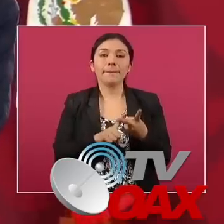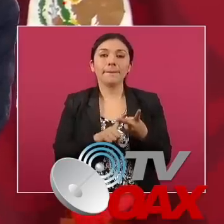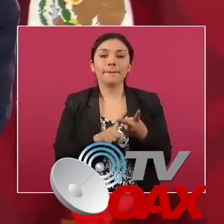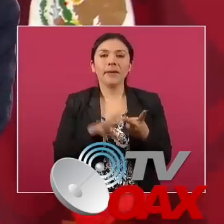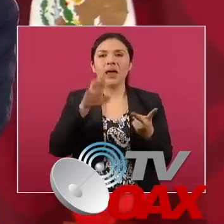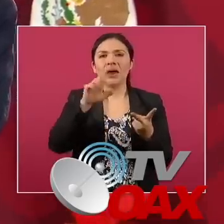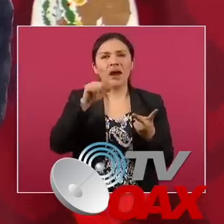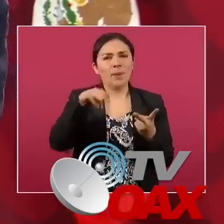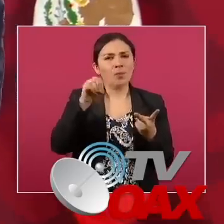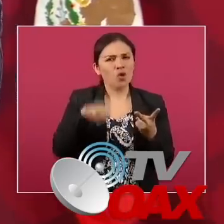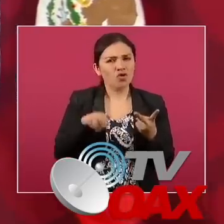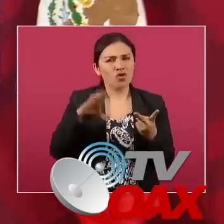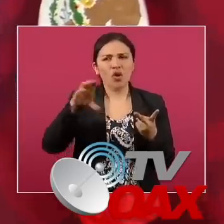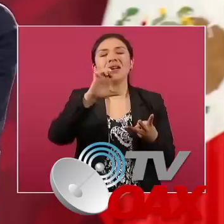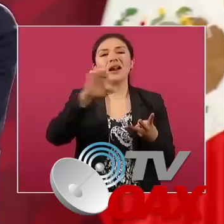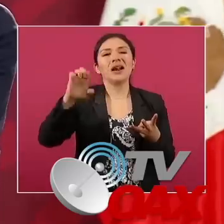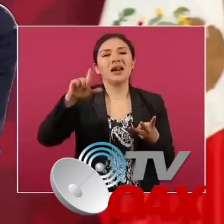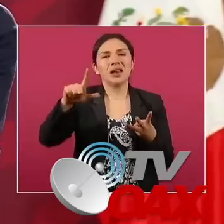Ramón Cosío,